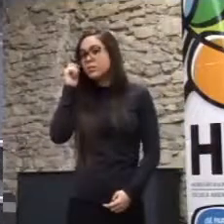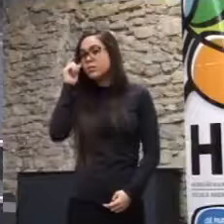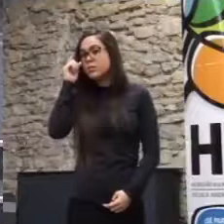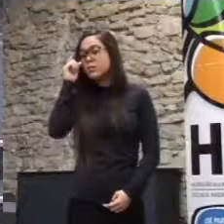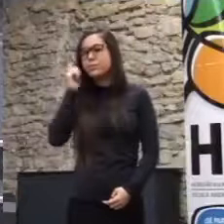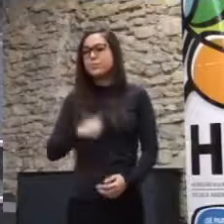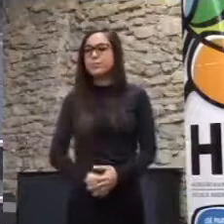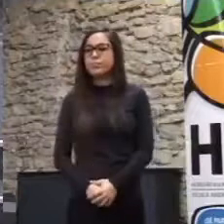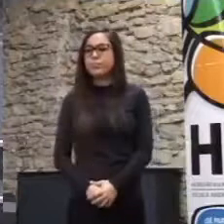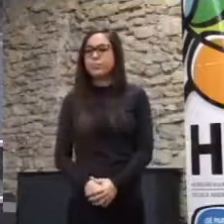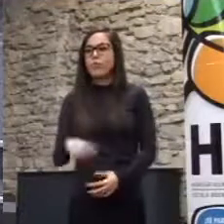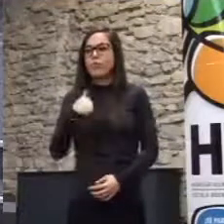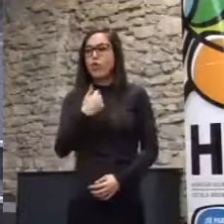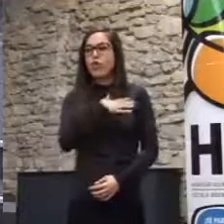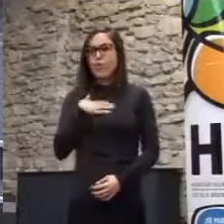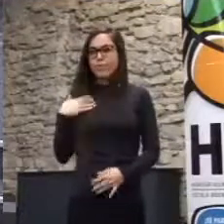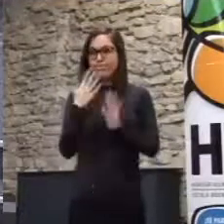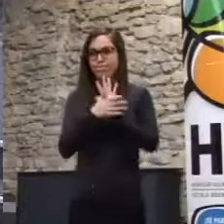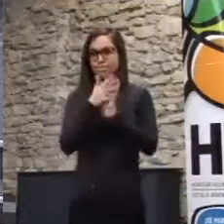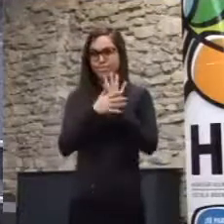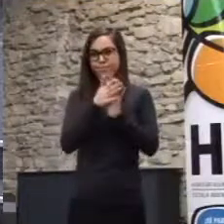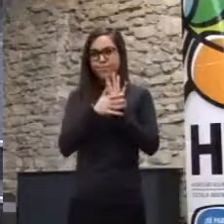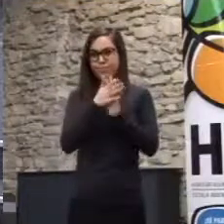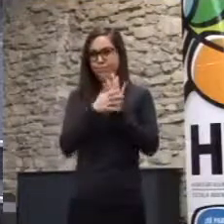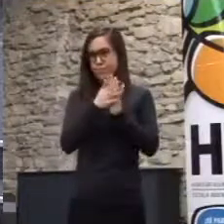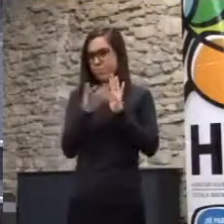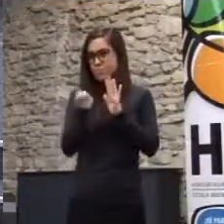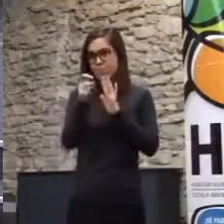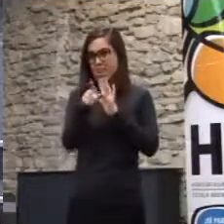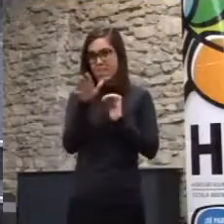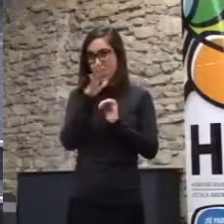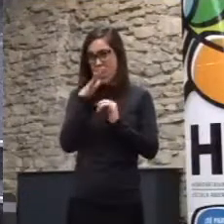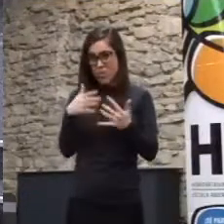Lo que yo quería comentar va un poco en la línea que se está diciendo ahora.